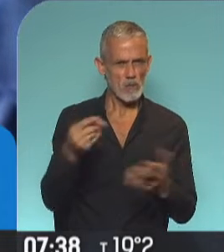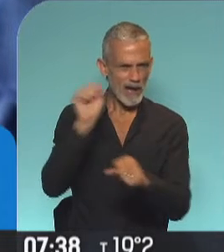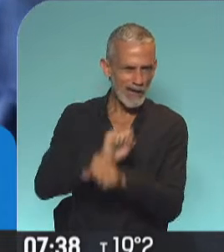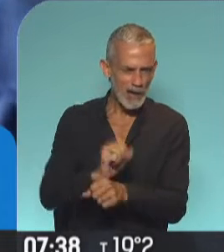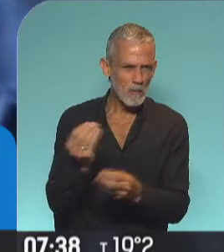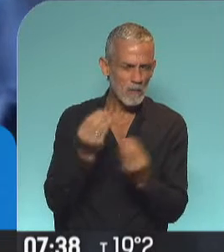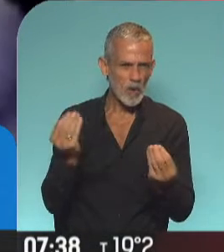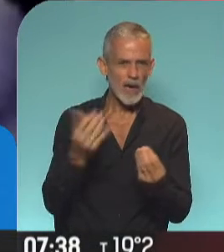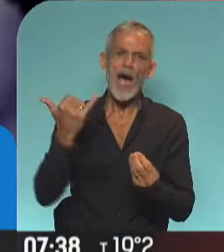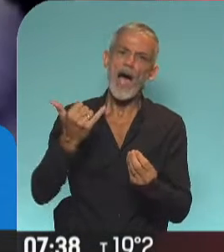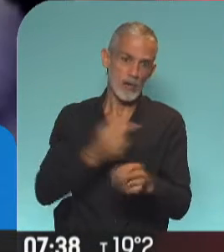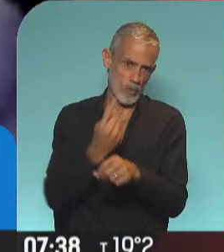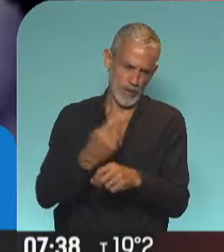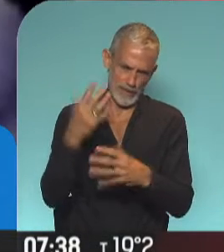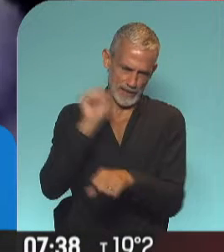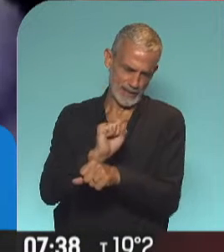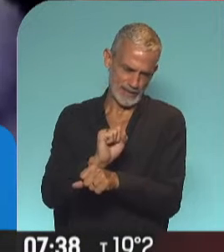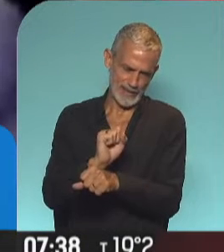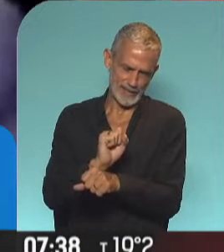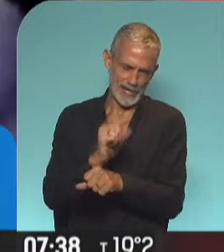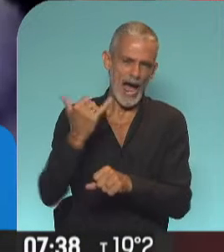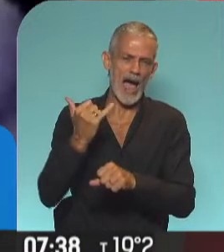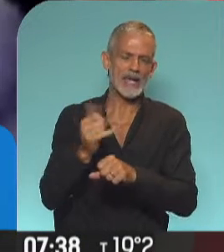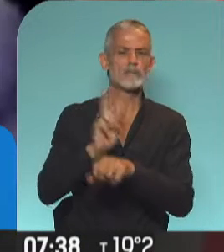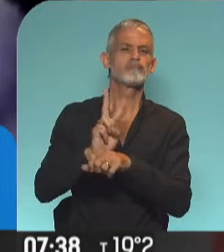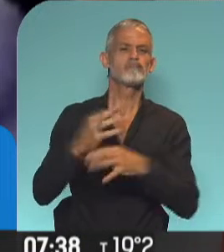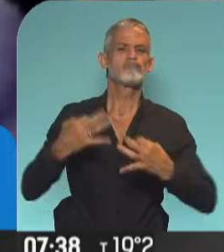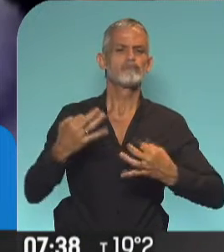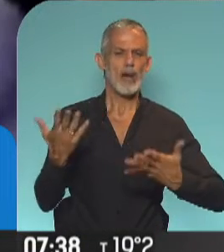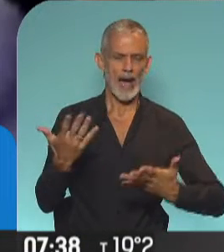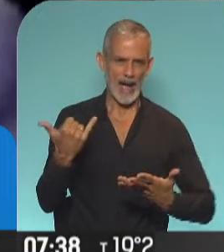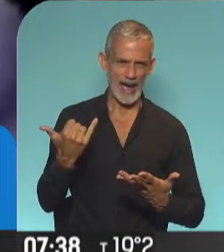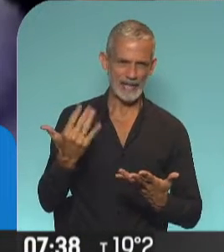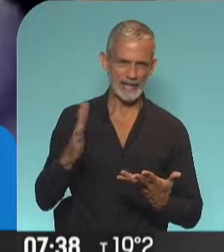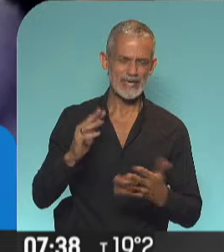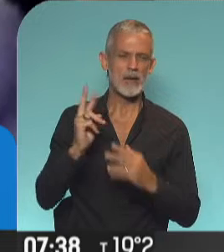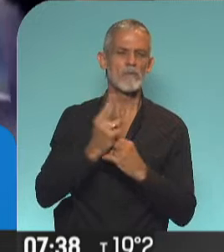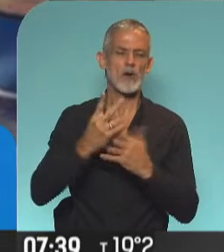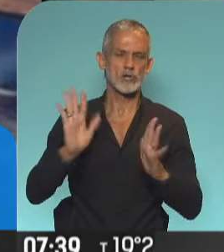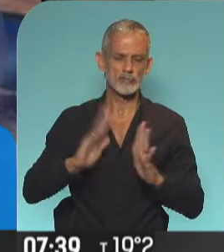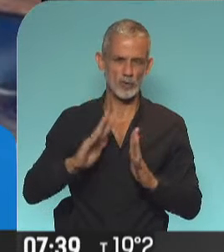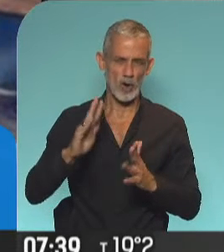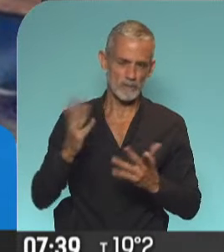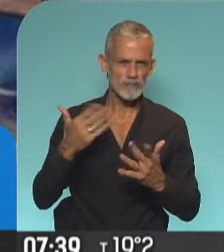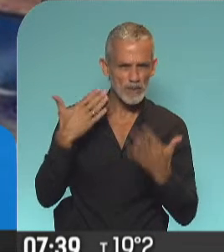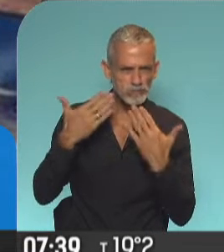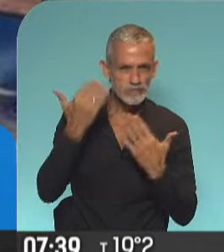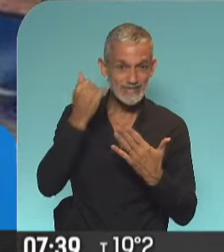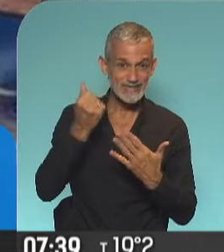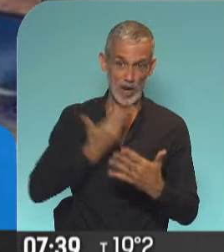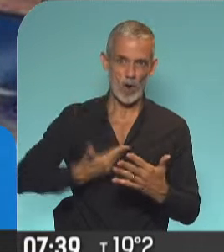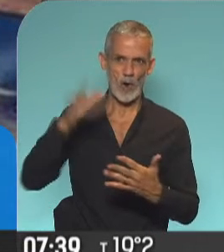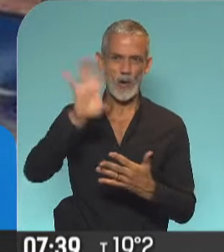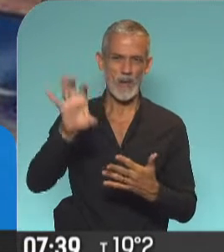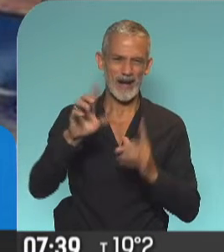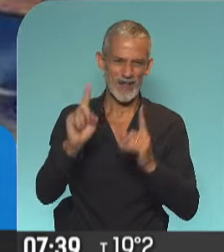tiene fueros en su cargo, y la verdad que, bueno, lo hemos hablado mismo con el